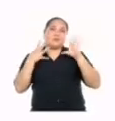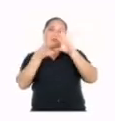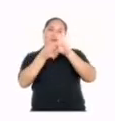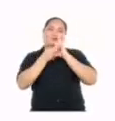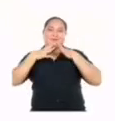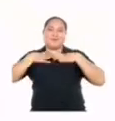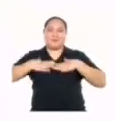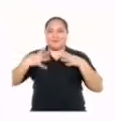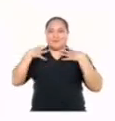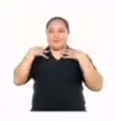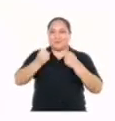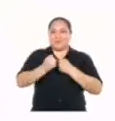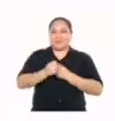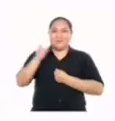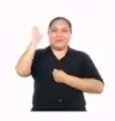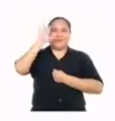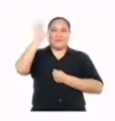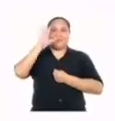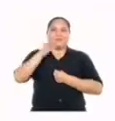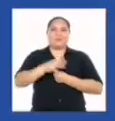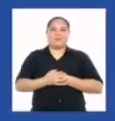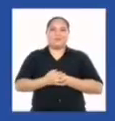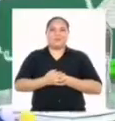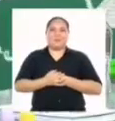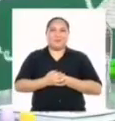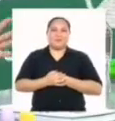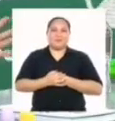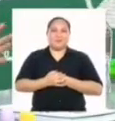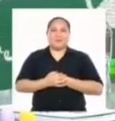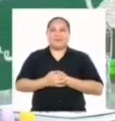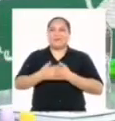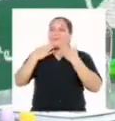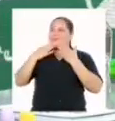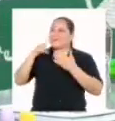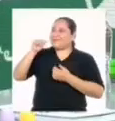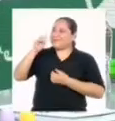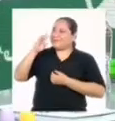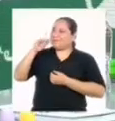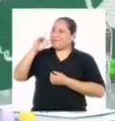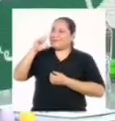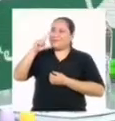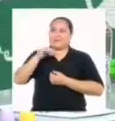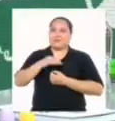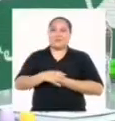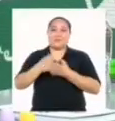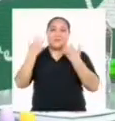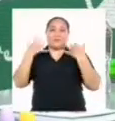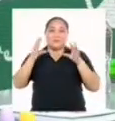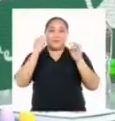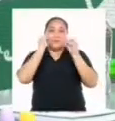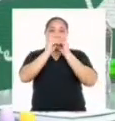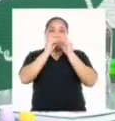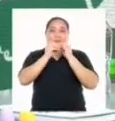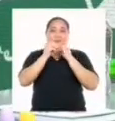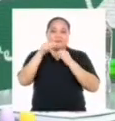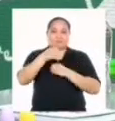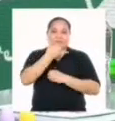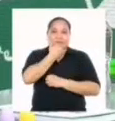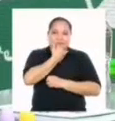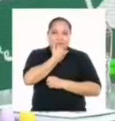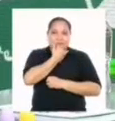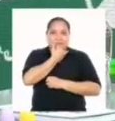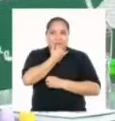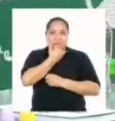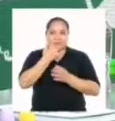de la mano de un cuerpo sano. Nos vemos. Muchas gracias, Gabriela. Ahora sí, ya resolví mi metida de